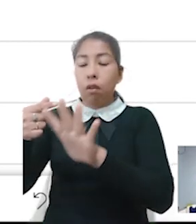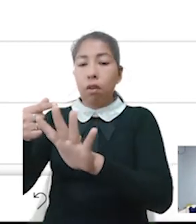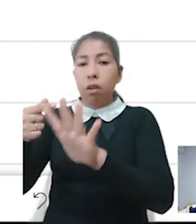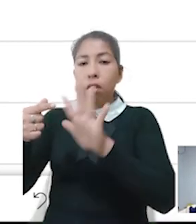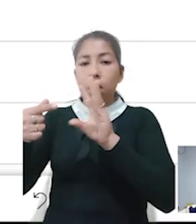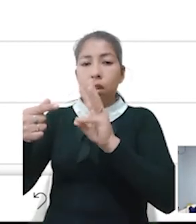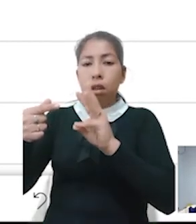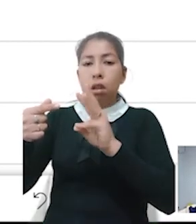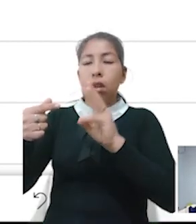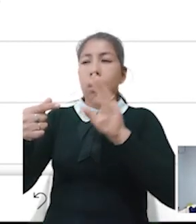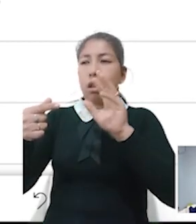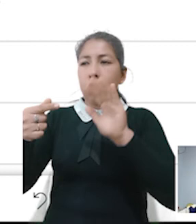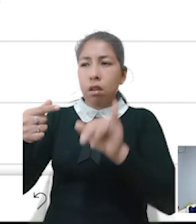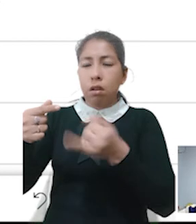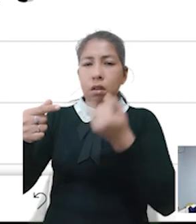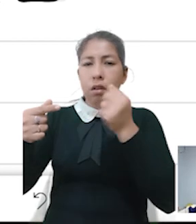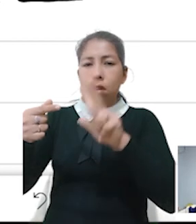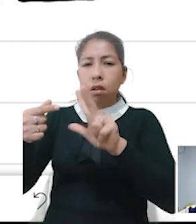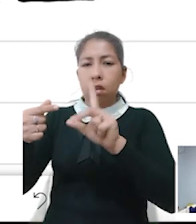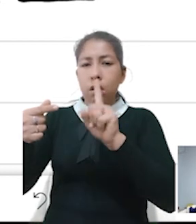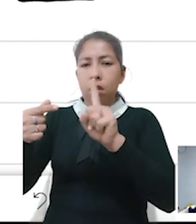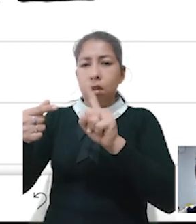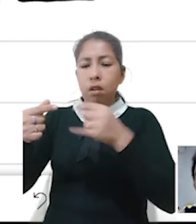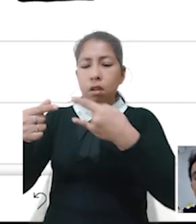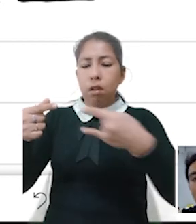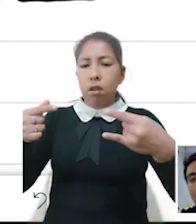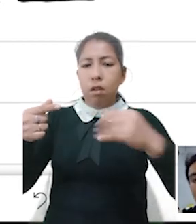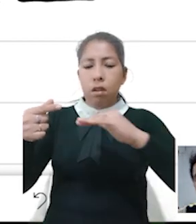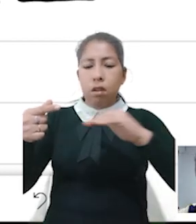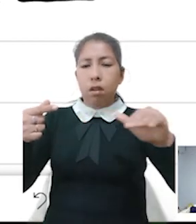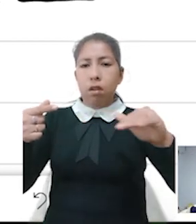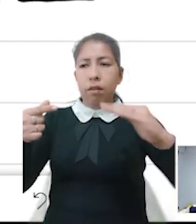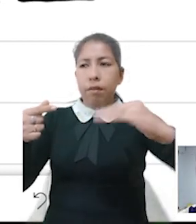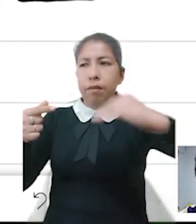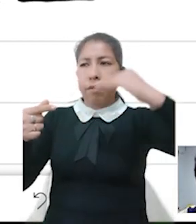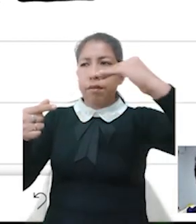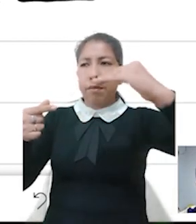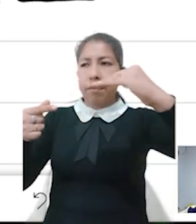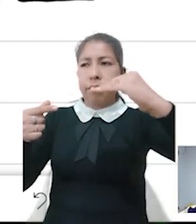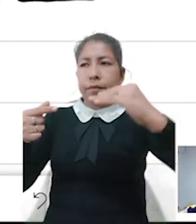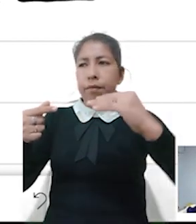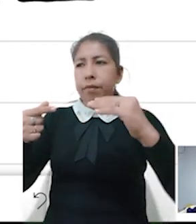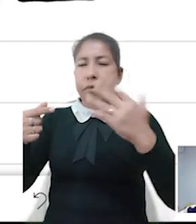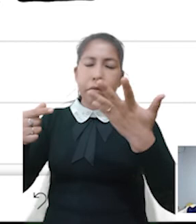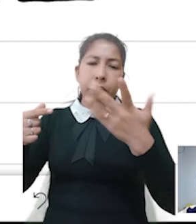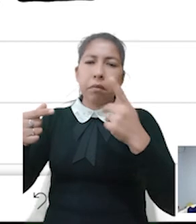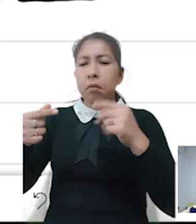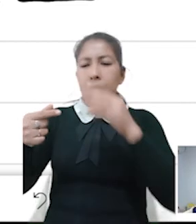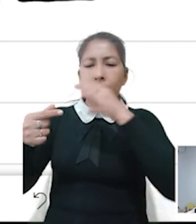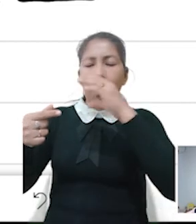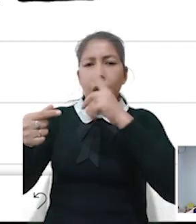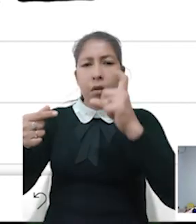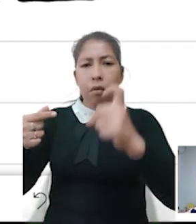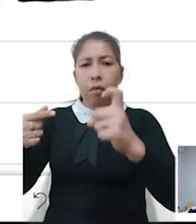56,31 grados es igual al cateto opuesto, que es la medida del segmento AB que quiero